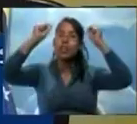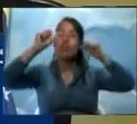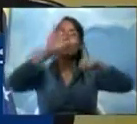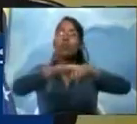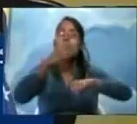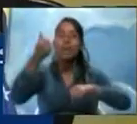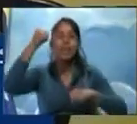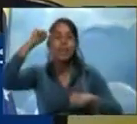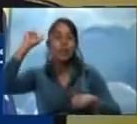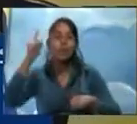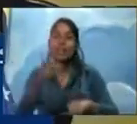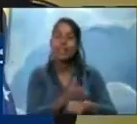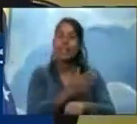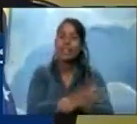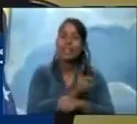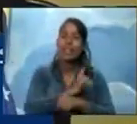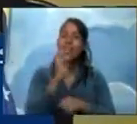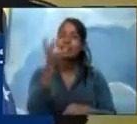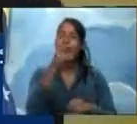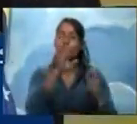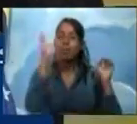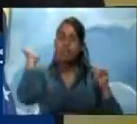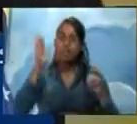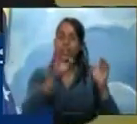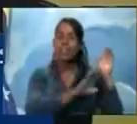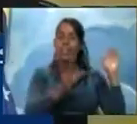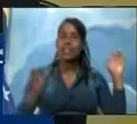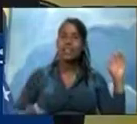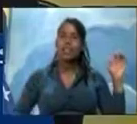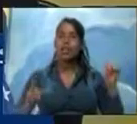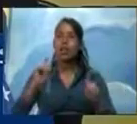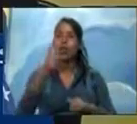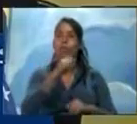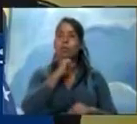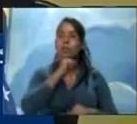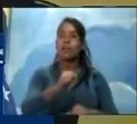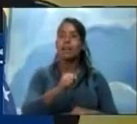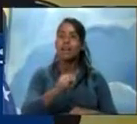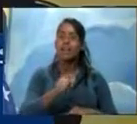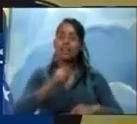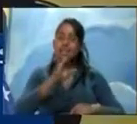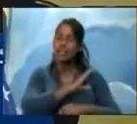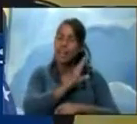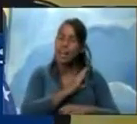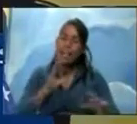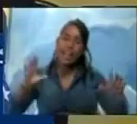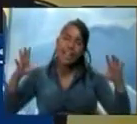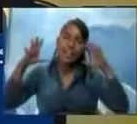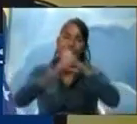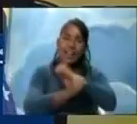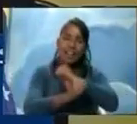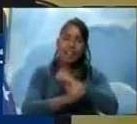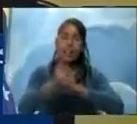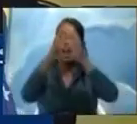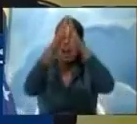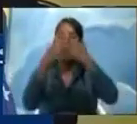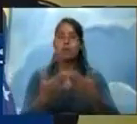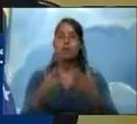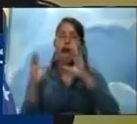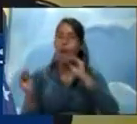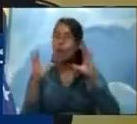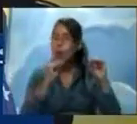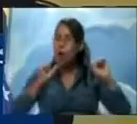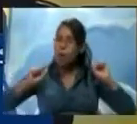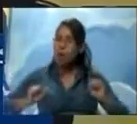porque recuérdese que ante la segunda venida de Cristo, lo primero es el arrebatamiento. La Biblia lo